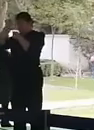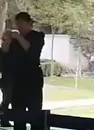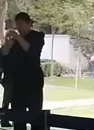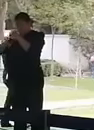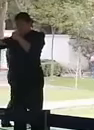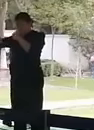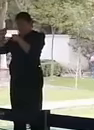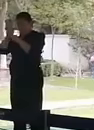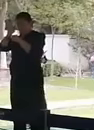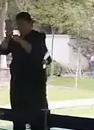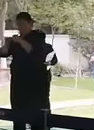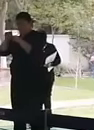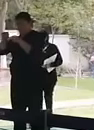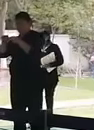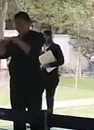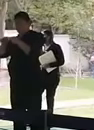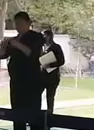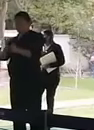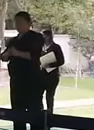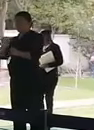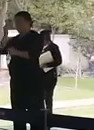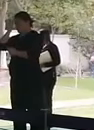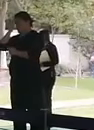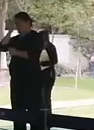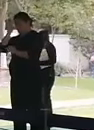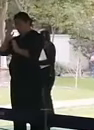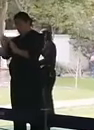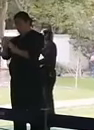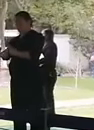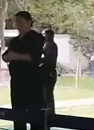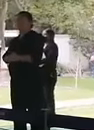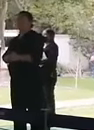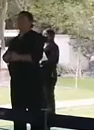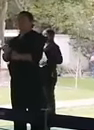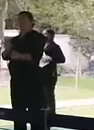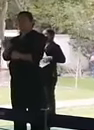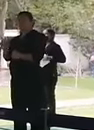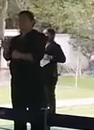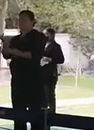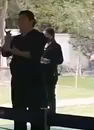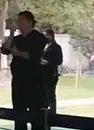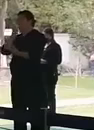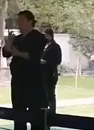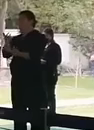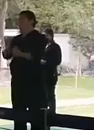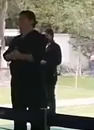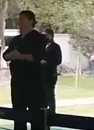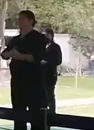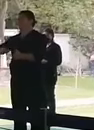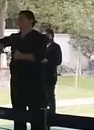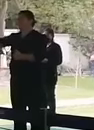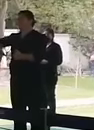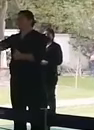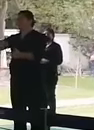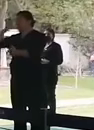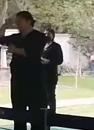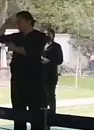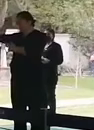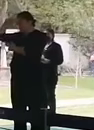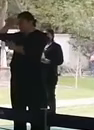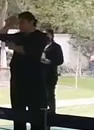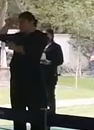27, y pues él comentaba pues precisamente esta experiencia de